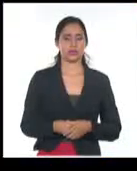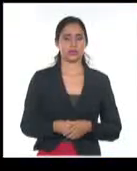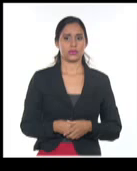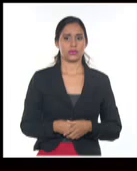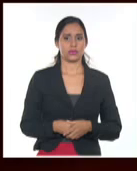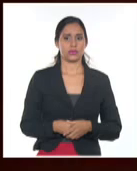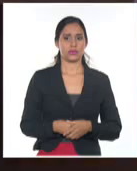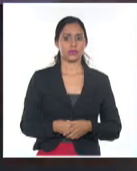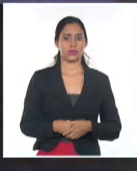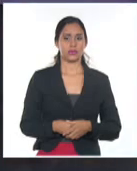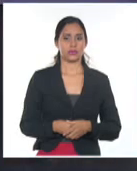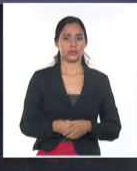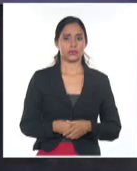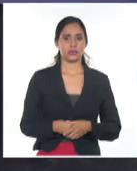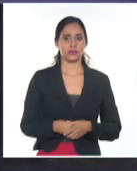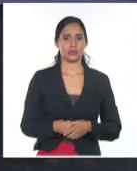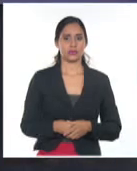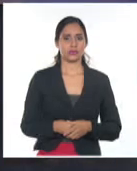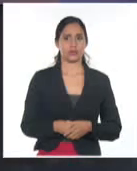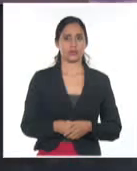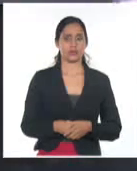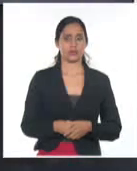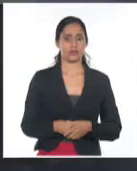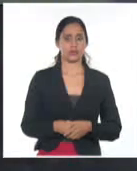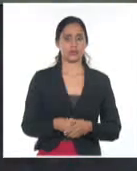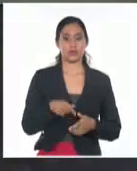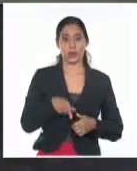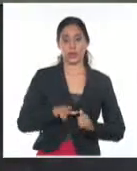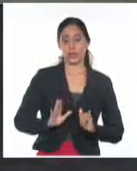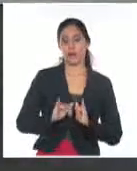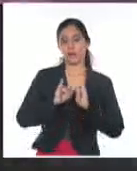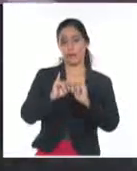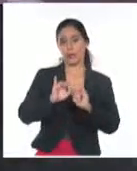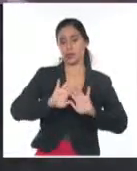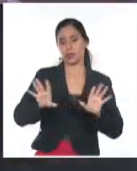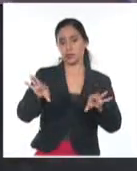Con esta sugerencia concluyen las culturales. Tenga muy buenas tardes.